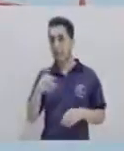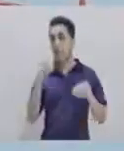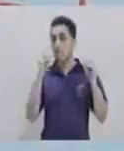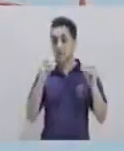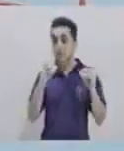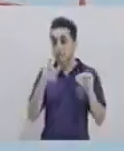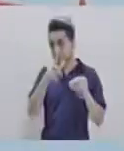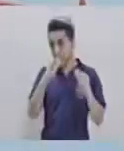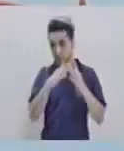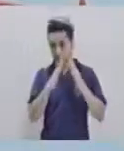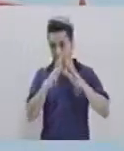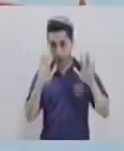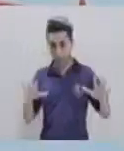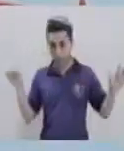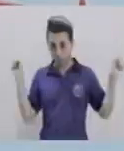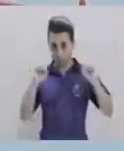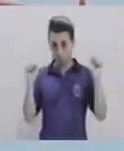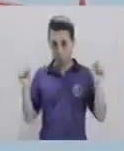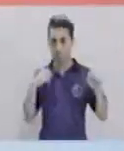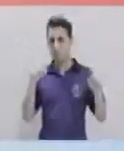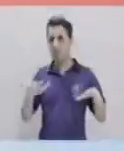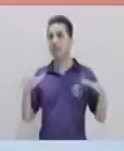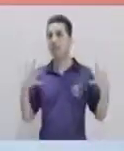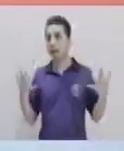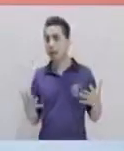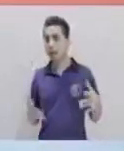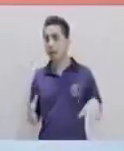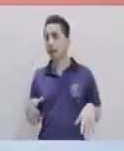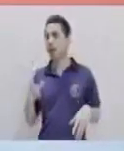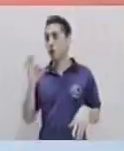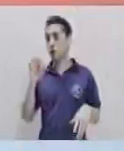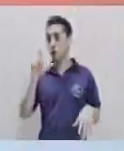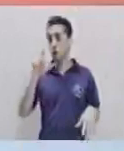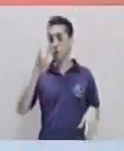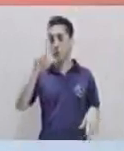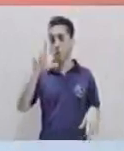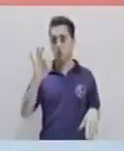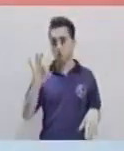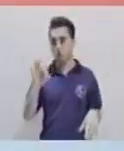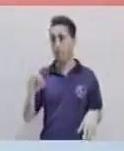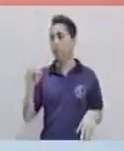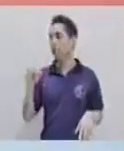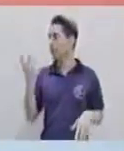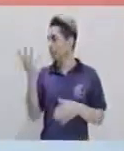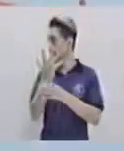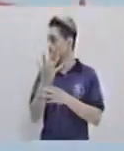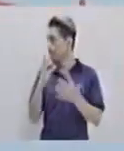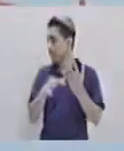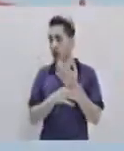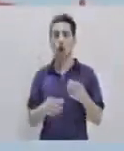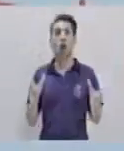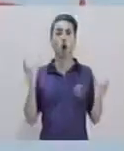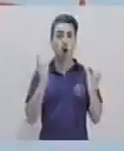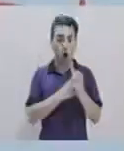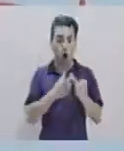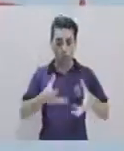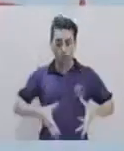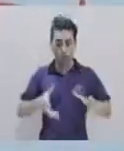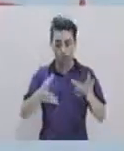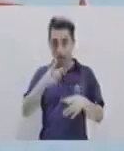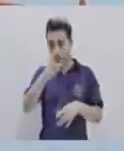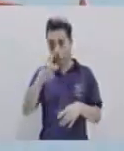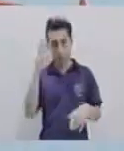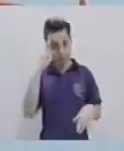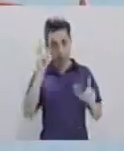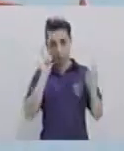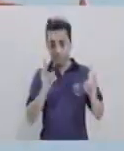de óculo-mano con una pelota. Recuerda que debes de tener las medidas de seguridad necesarias. Yo estoy utilizando mascarilla,